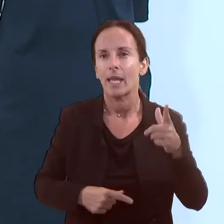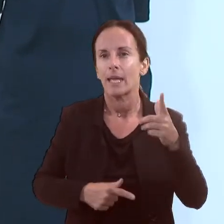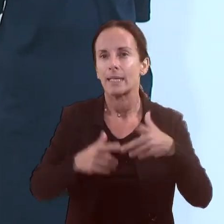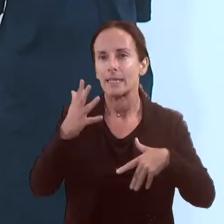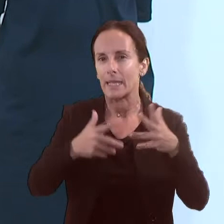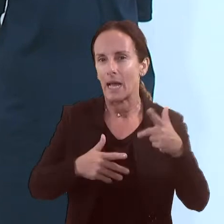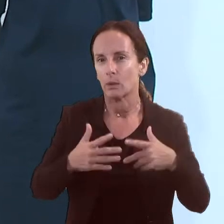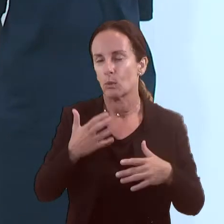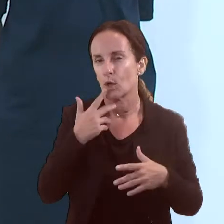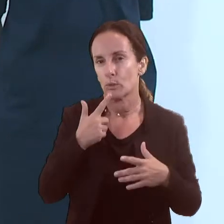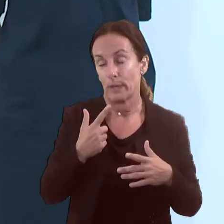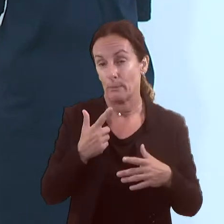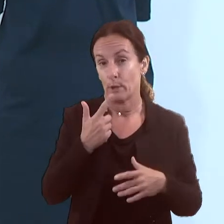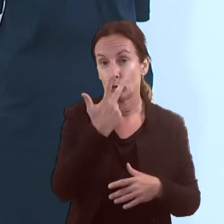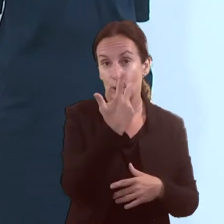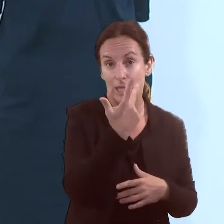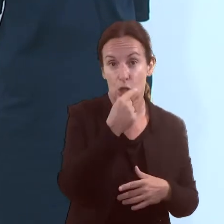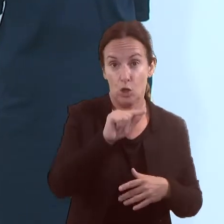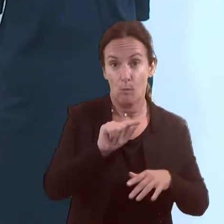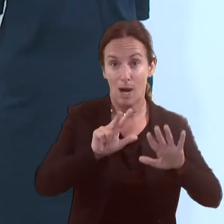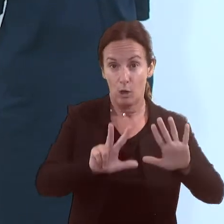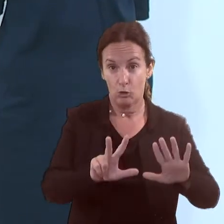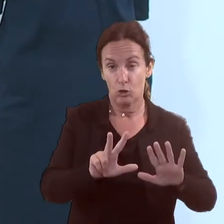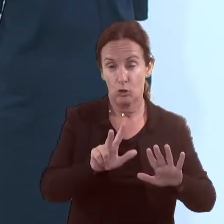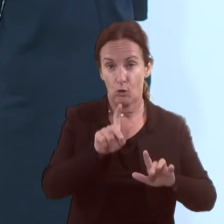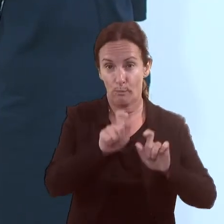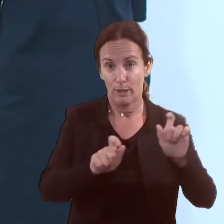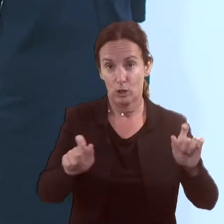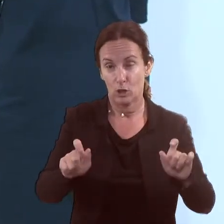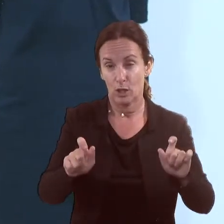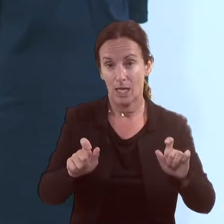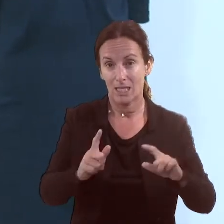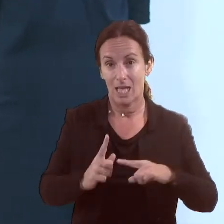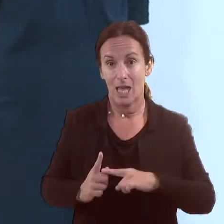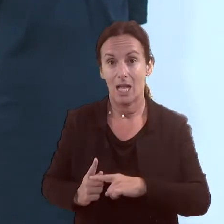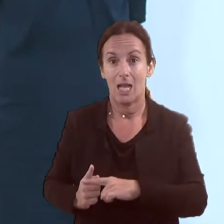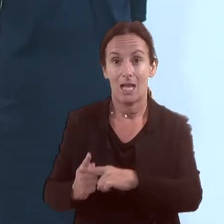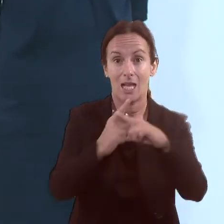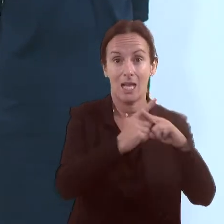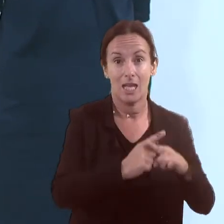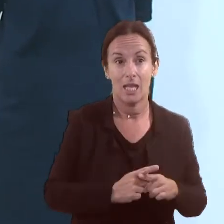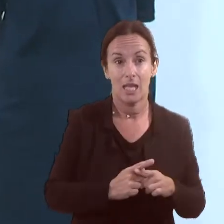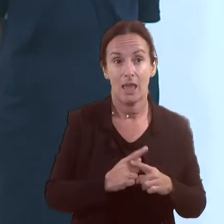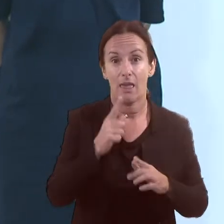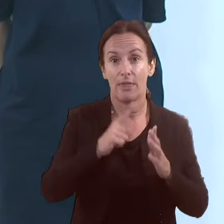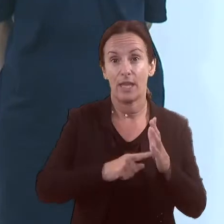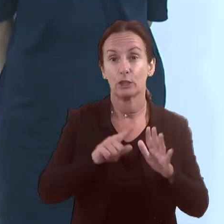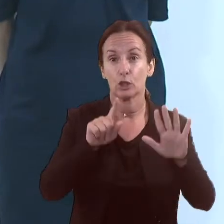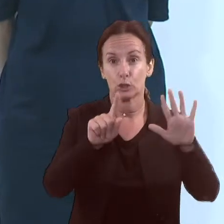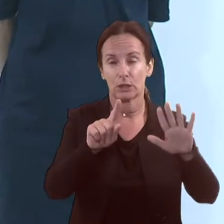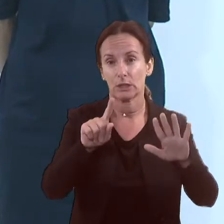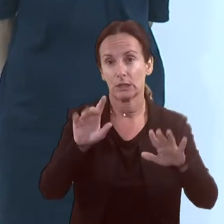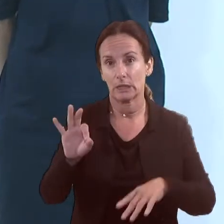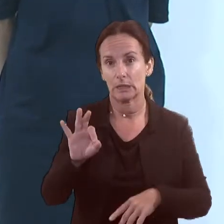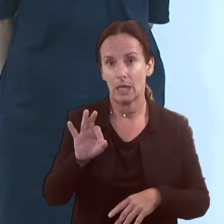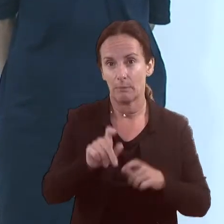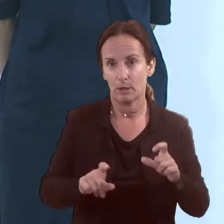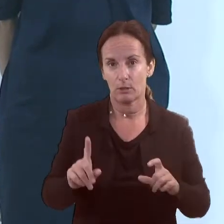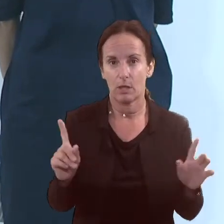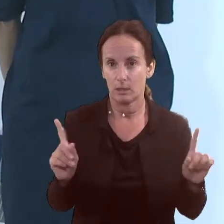dividir los 3,8 millones entre las 160 personas. Eso es un riesgo, ¿vale? Sobre todo también porque el proyecto